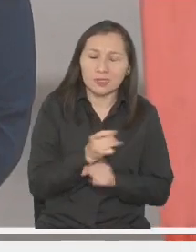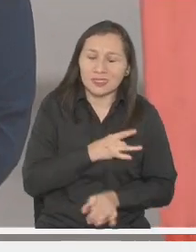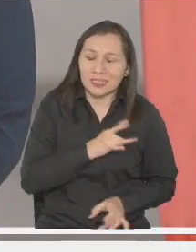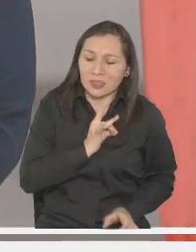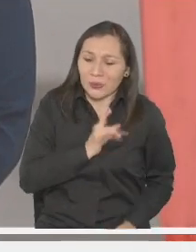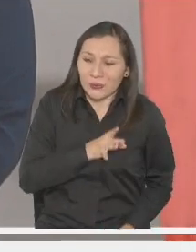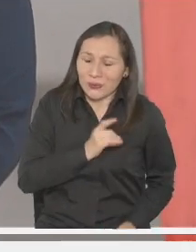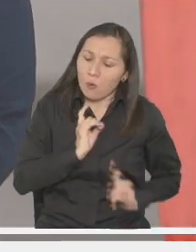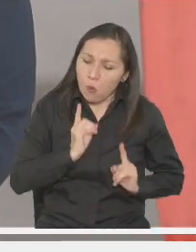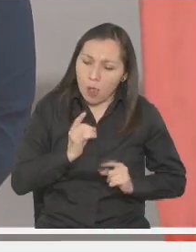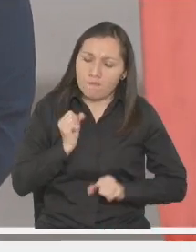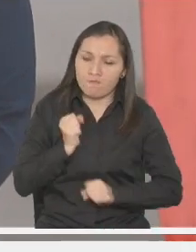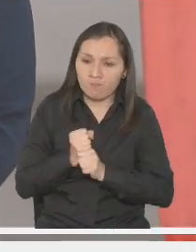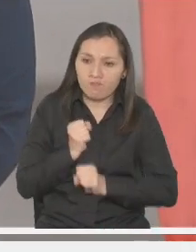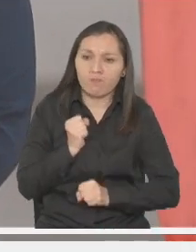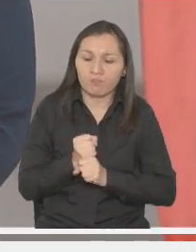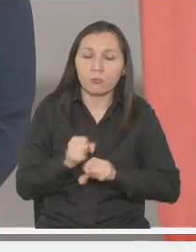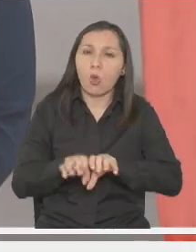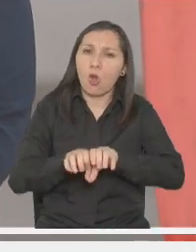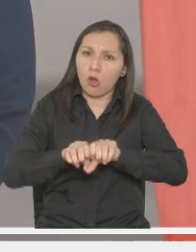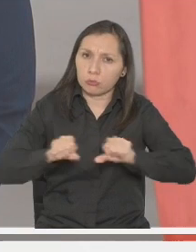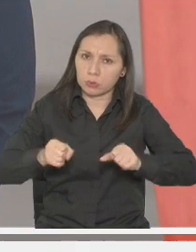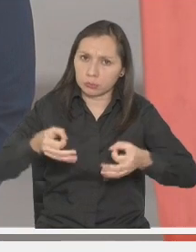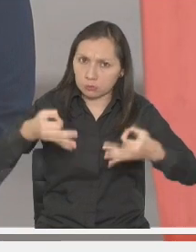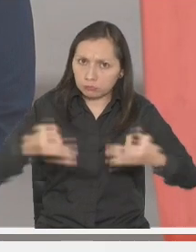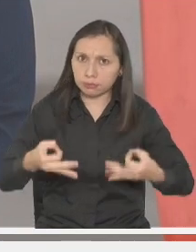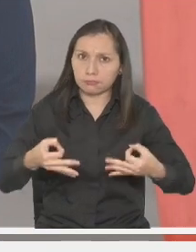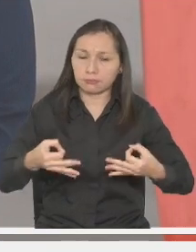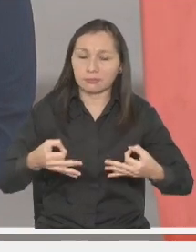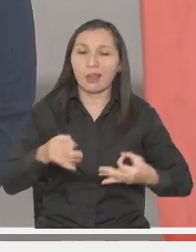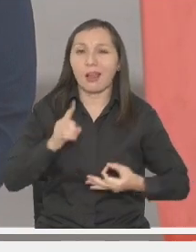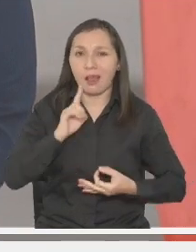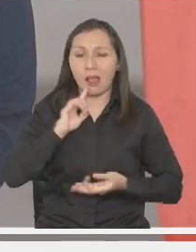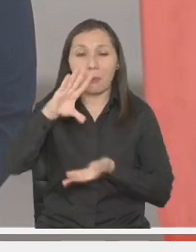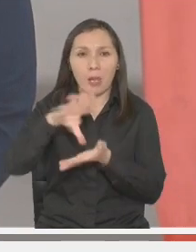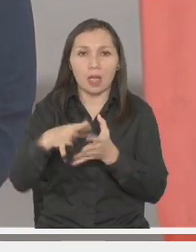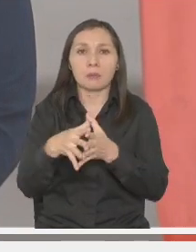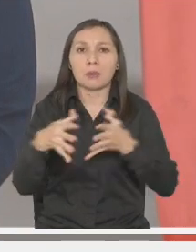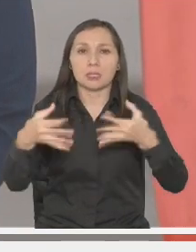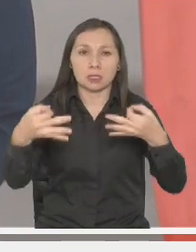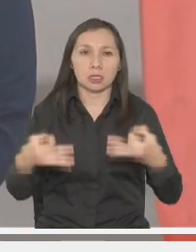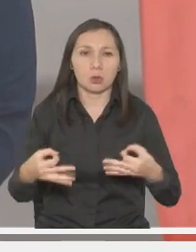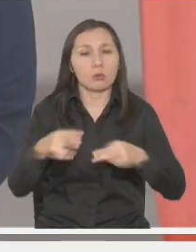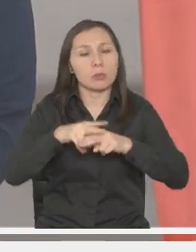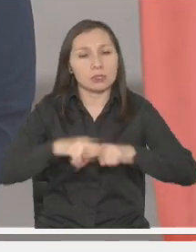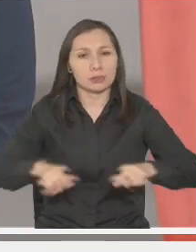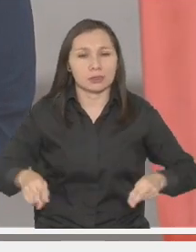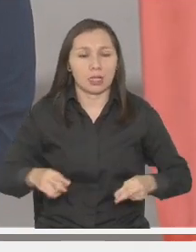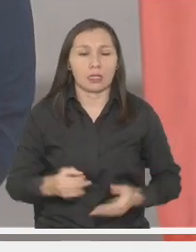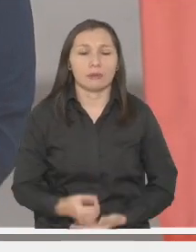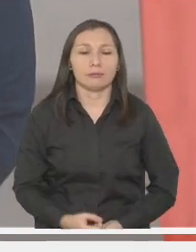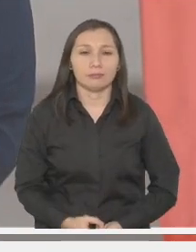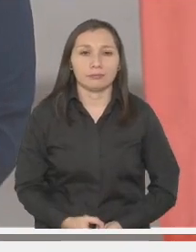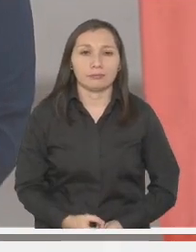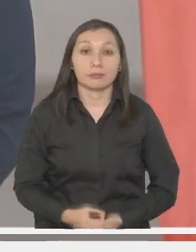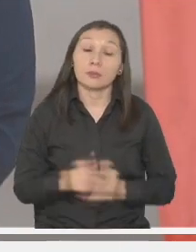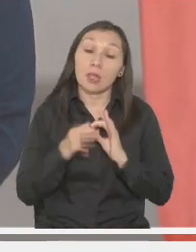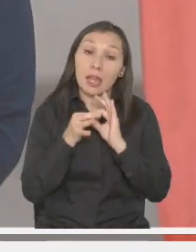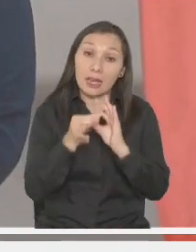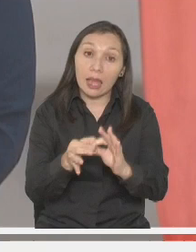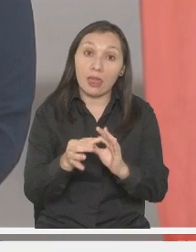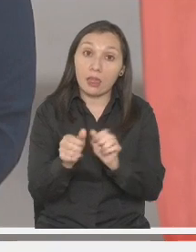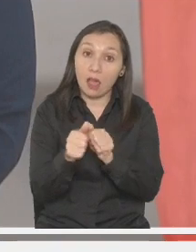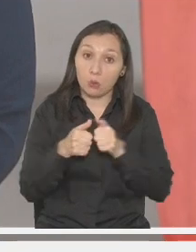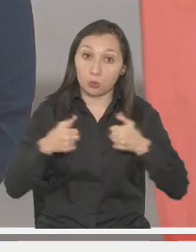dolor, pero con el compromiso firme de tener un país más seguro y más tranquilo. Y agradezco a